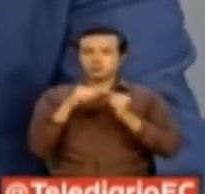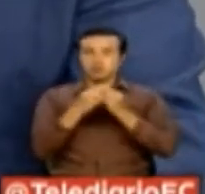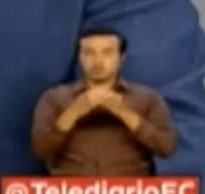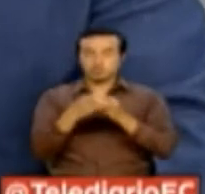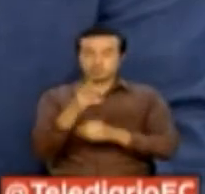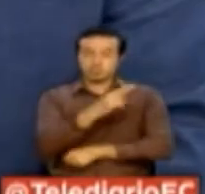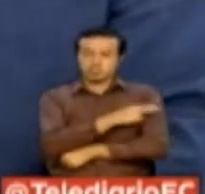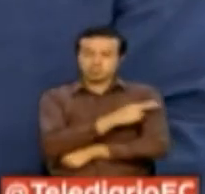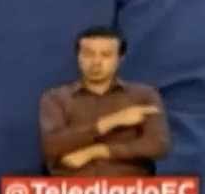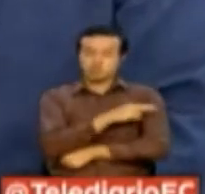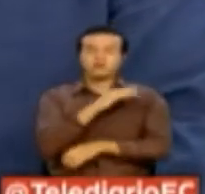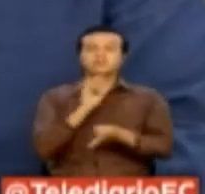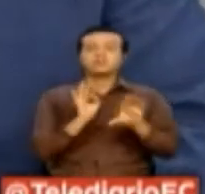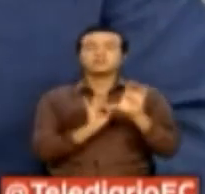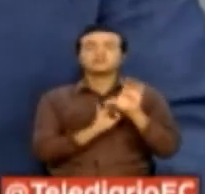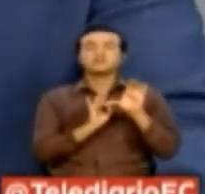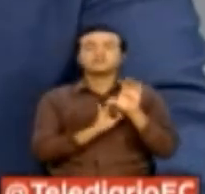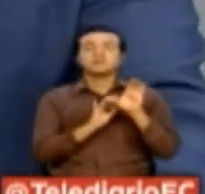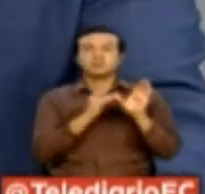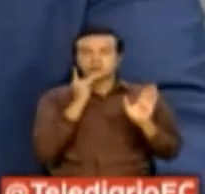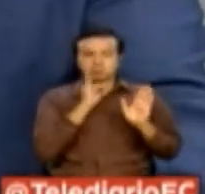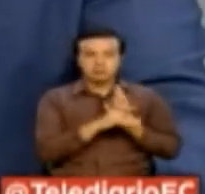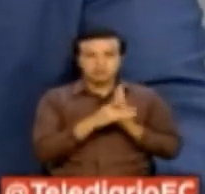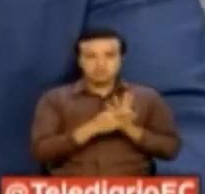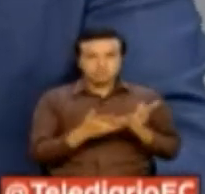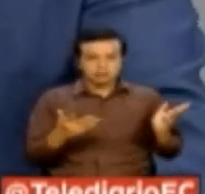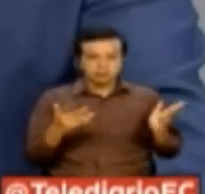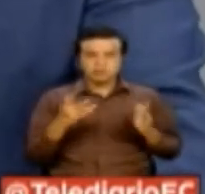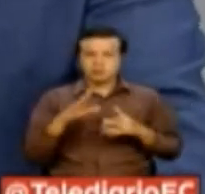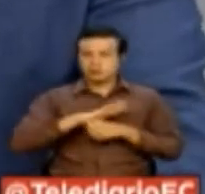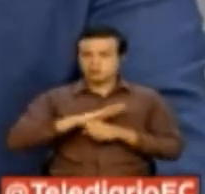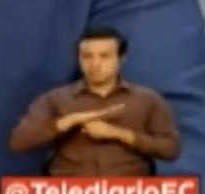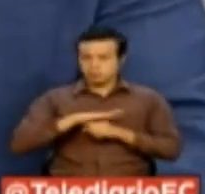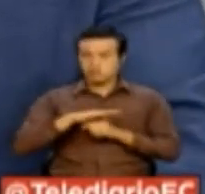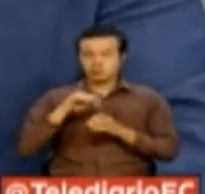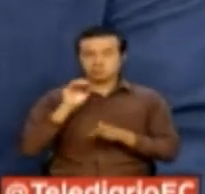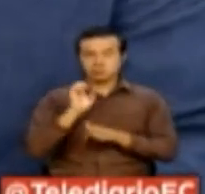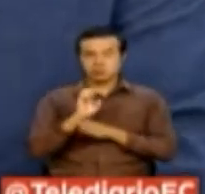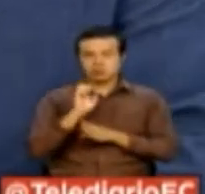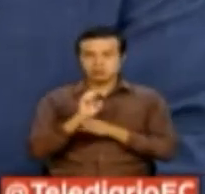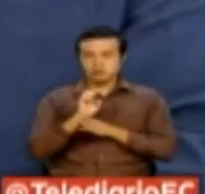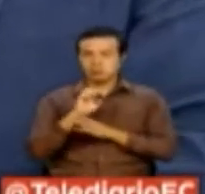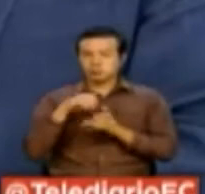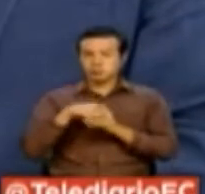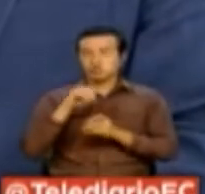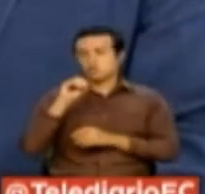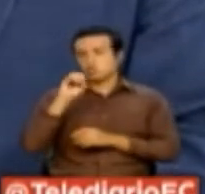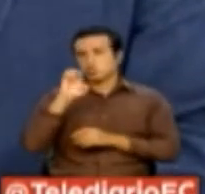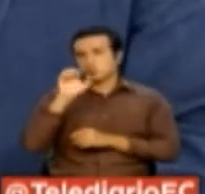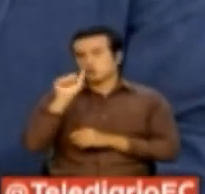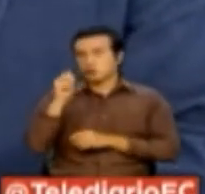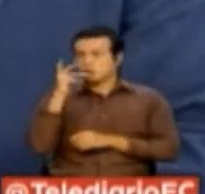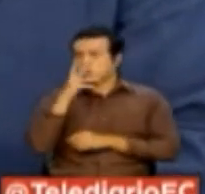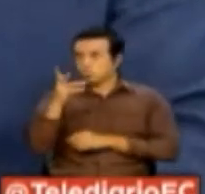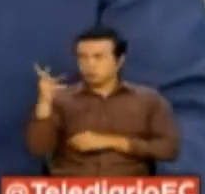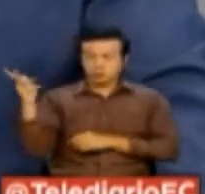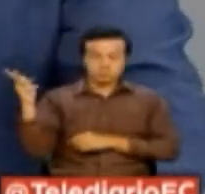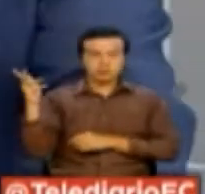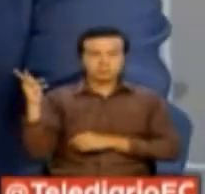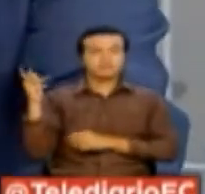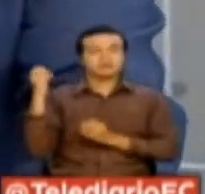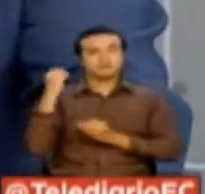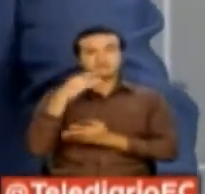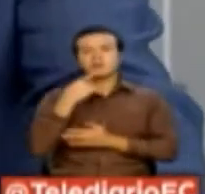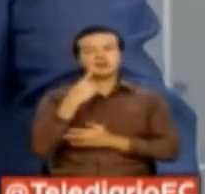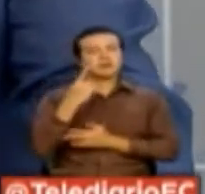grupo de vocales del consejo de participación ciudadana el embajador del ecuador en la organización de estados américanos josé valencia